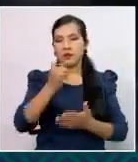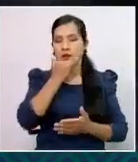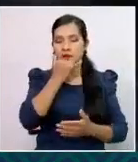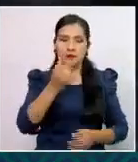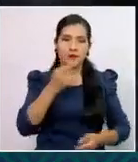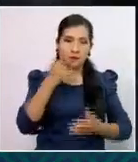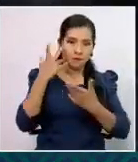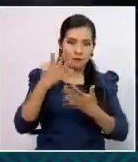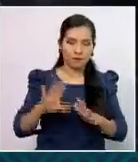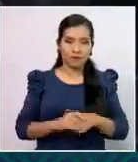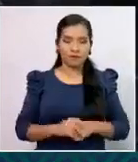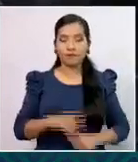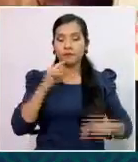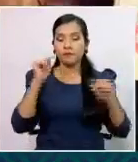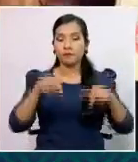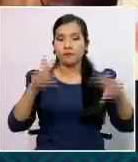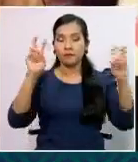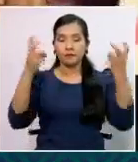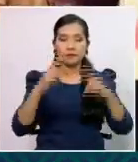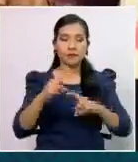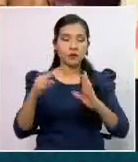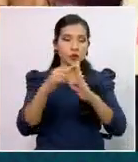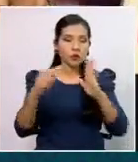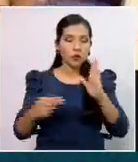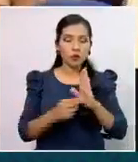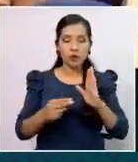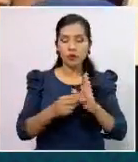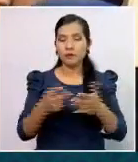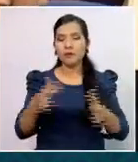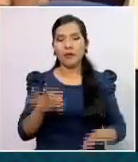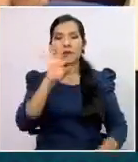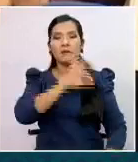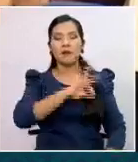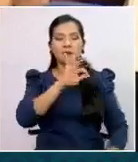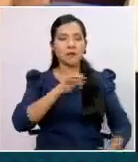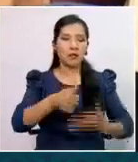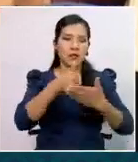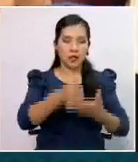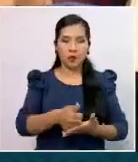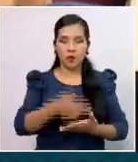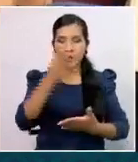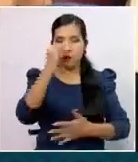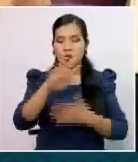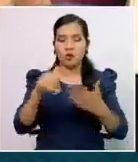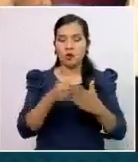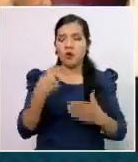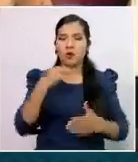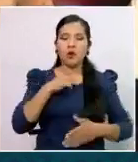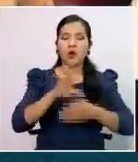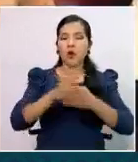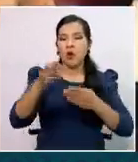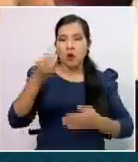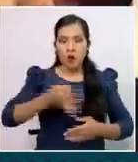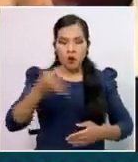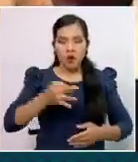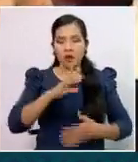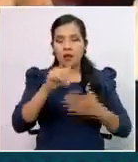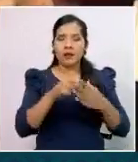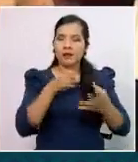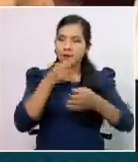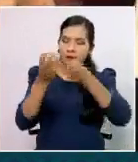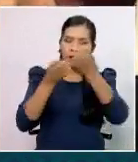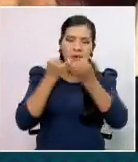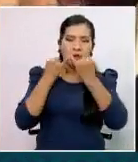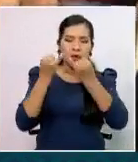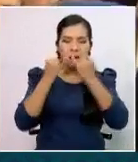Jáuregui. Esta norma es ventajosa con relación a la redacción original que se tiene en